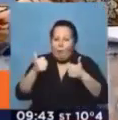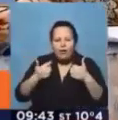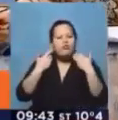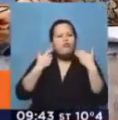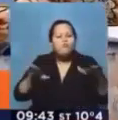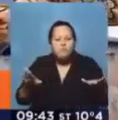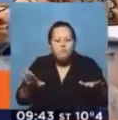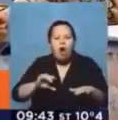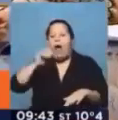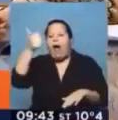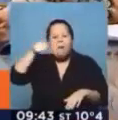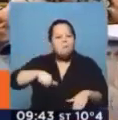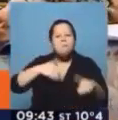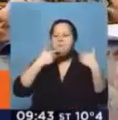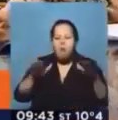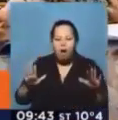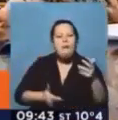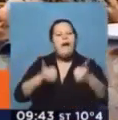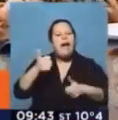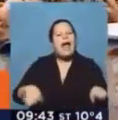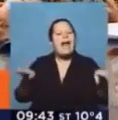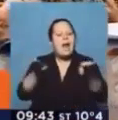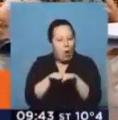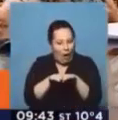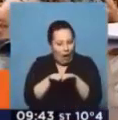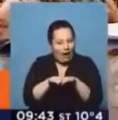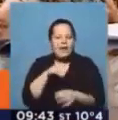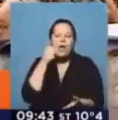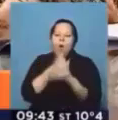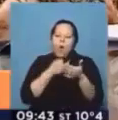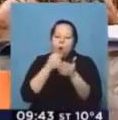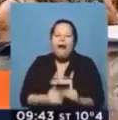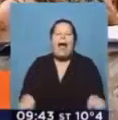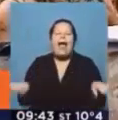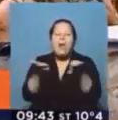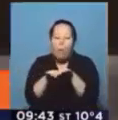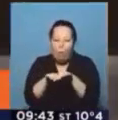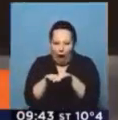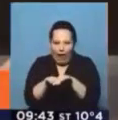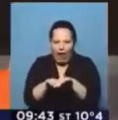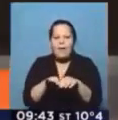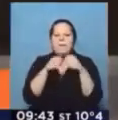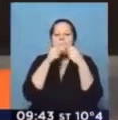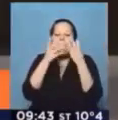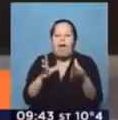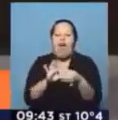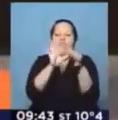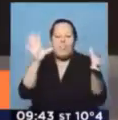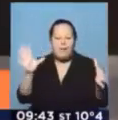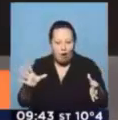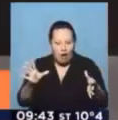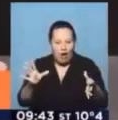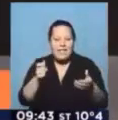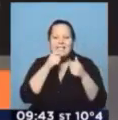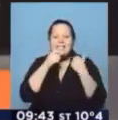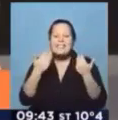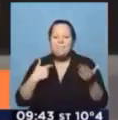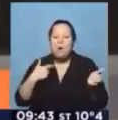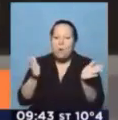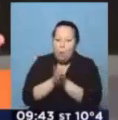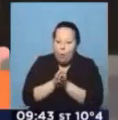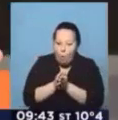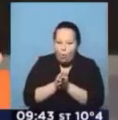competir, independientemente del triunfo. Seguro. Entonces, es una lucha por la equidad. Hace mejor la democracia si podemos